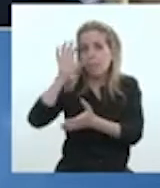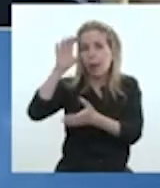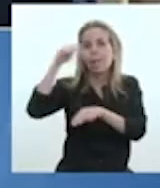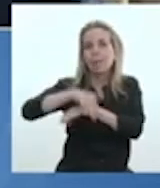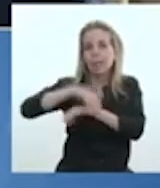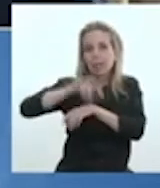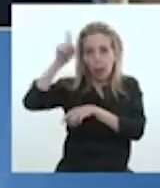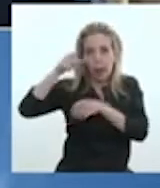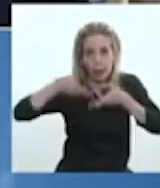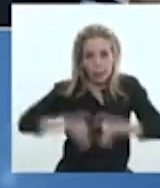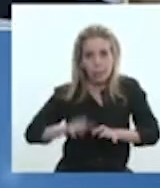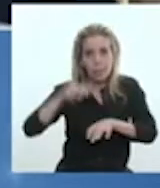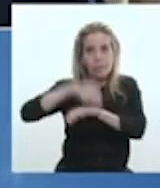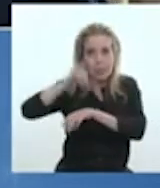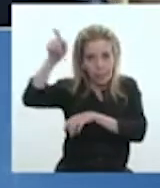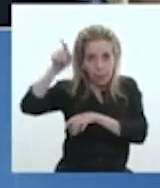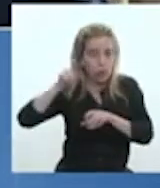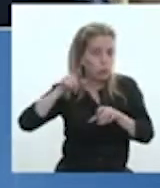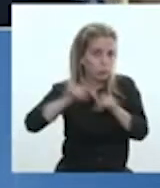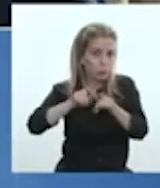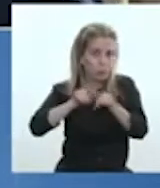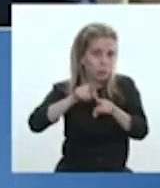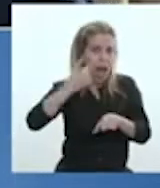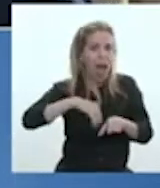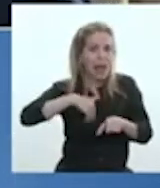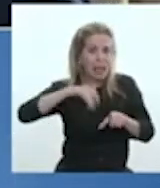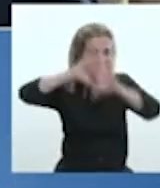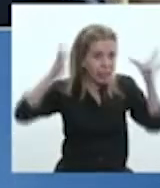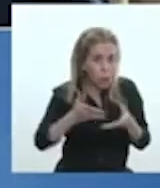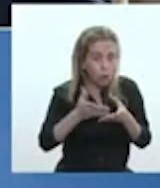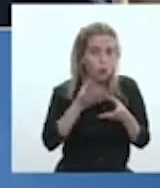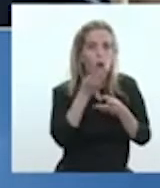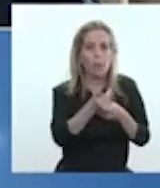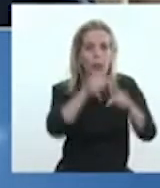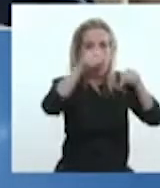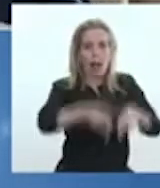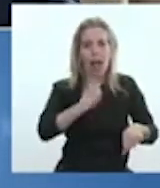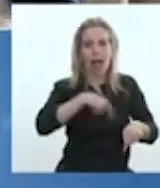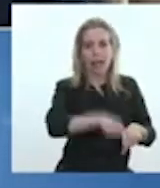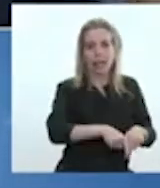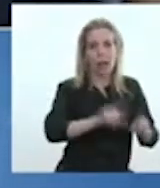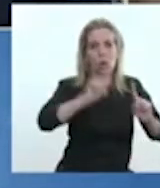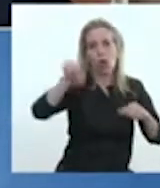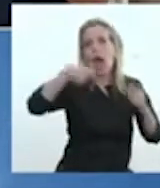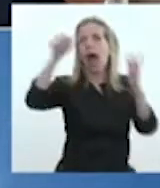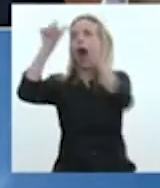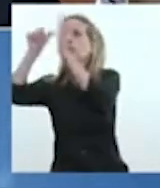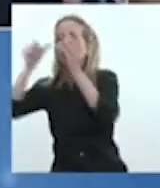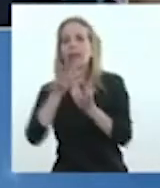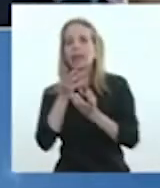misioneros los argentinos han comprado en la argentina no tuvieron que irse a otro país